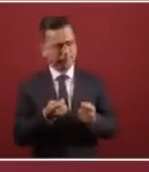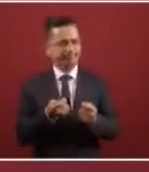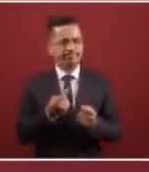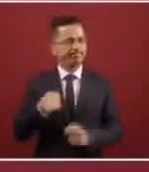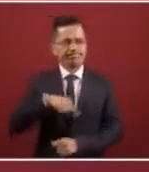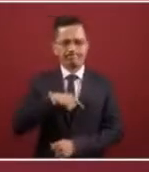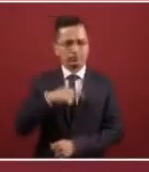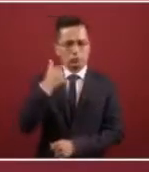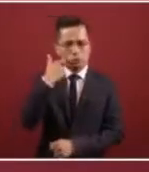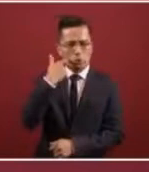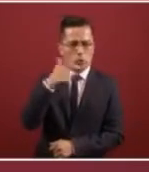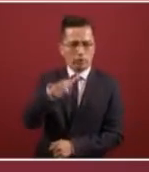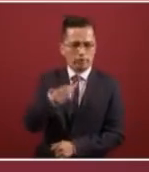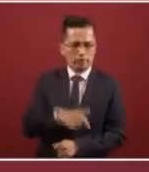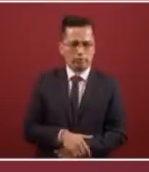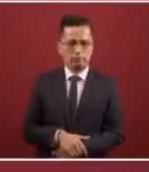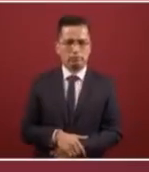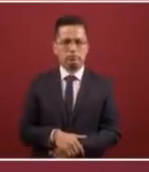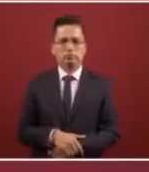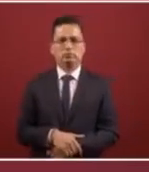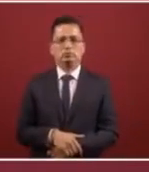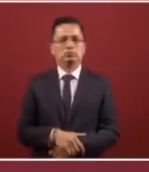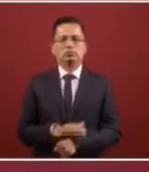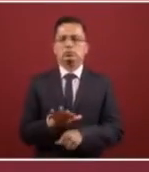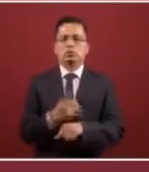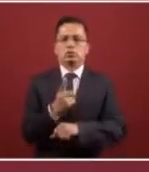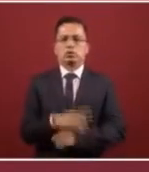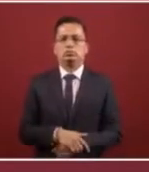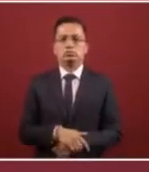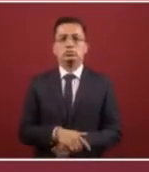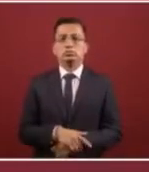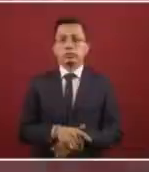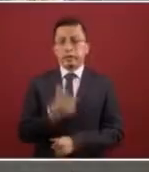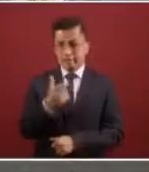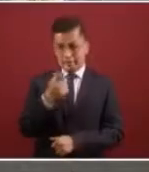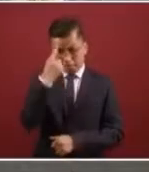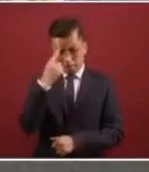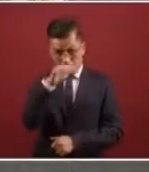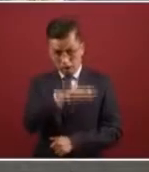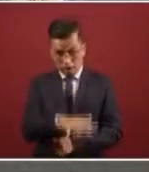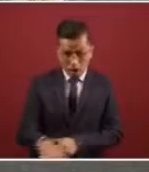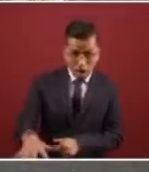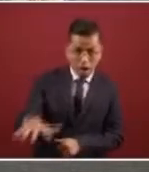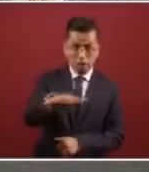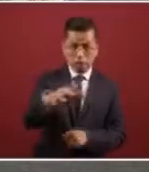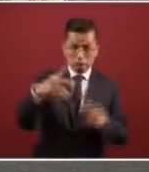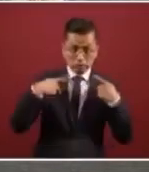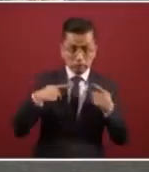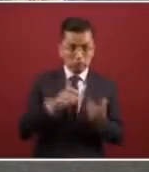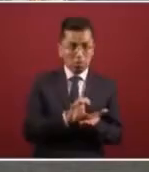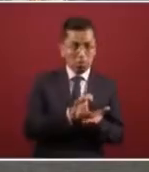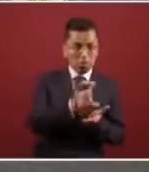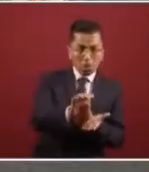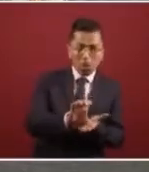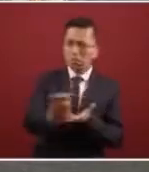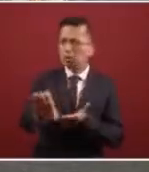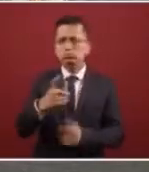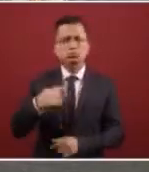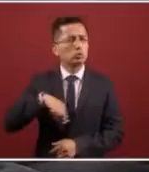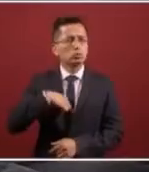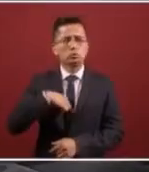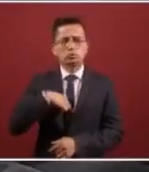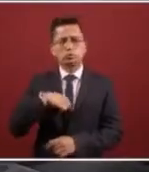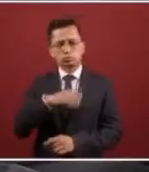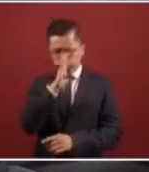porque ya todo lo que estamos entregando al pueblo lo estamos entregando de manera